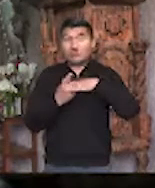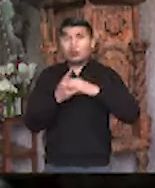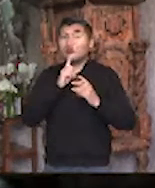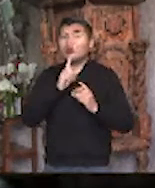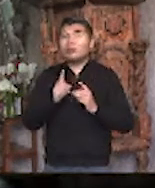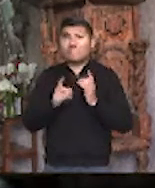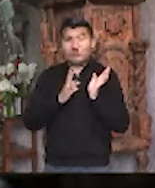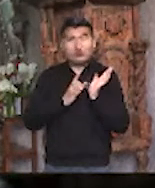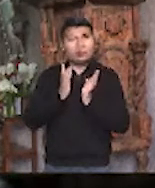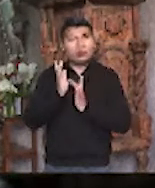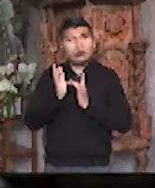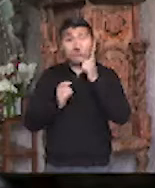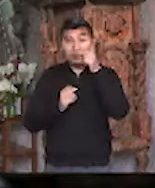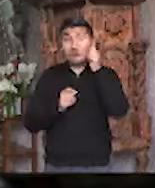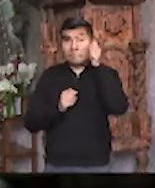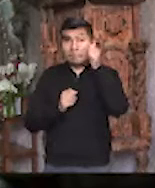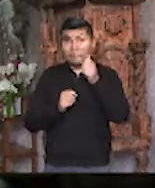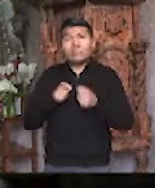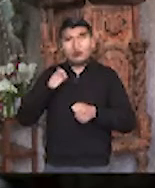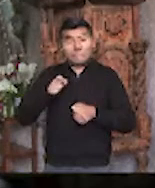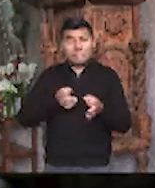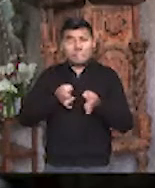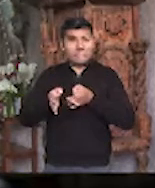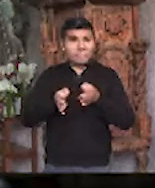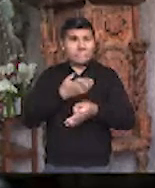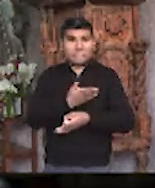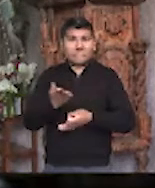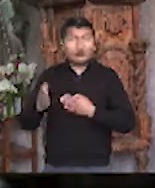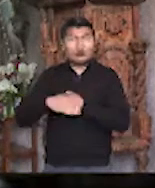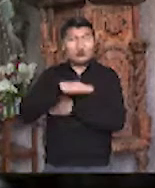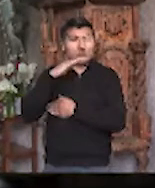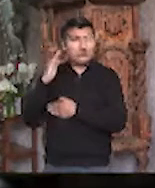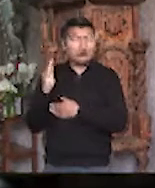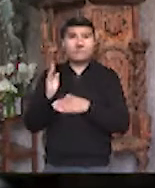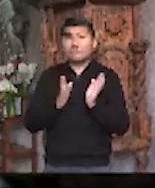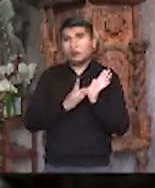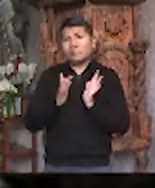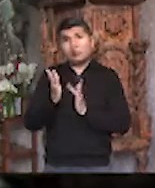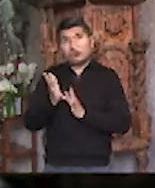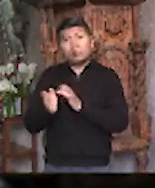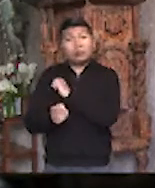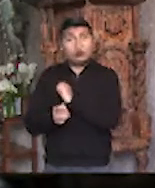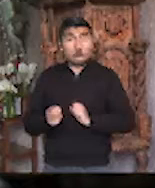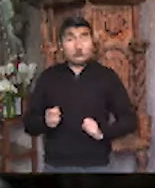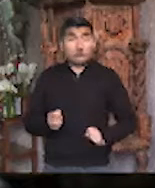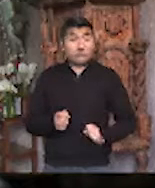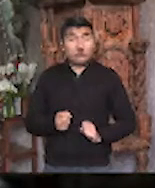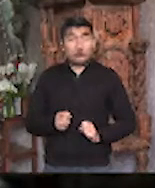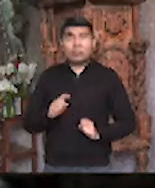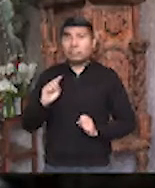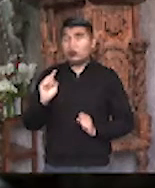quien tiene que explicar el signo jesús el señor se había ido solo